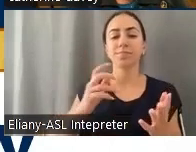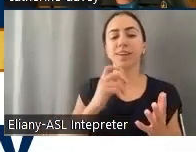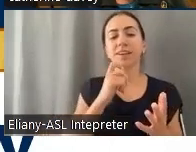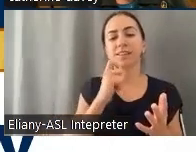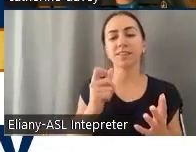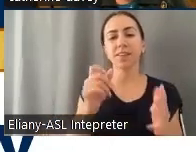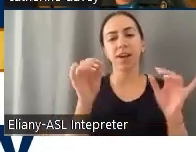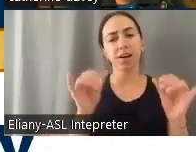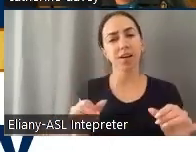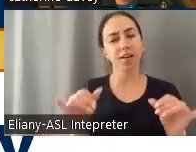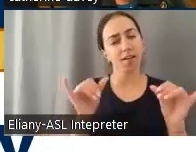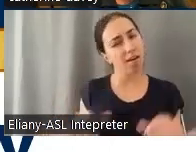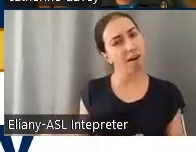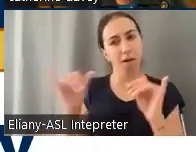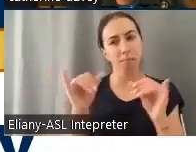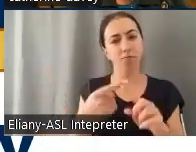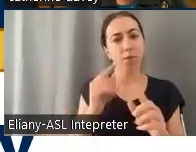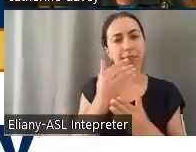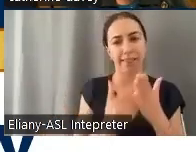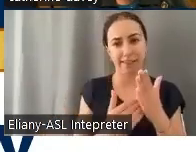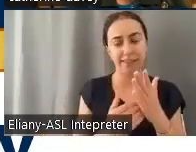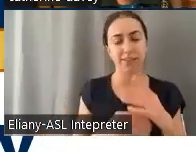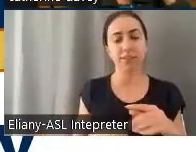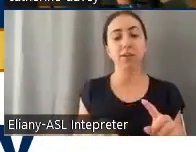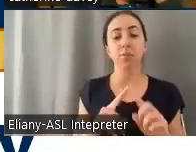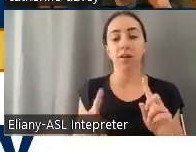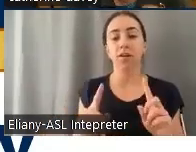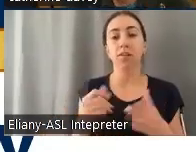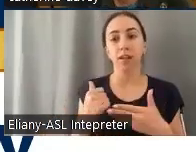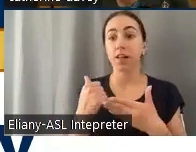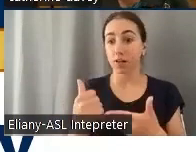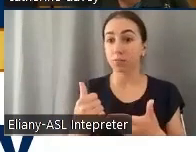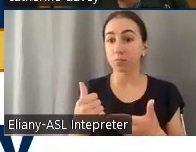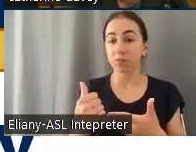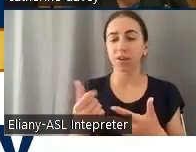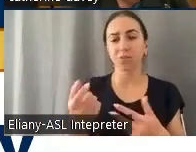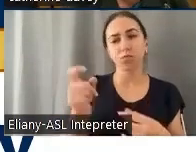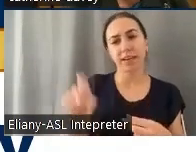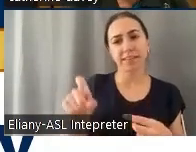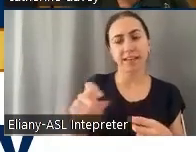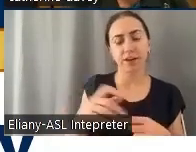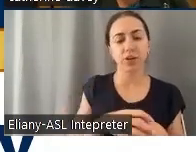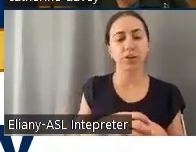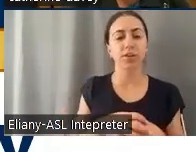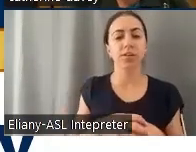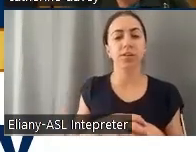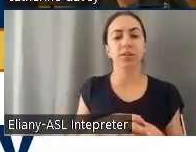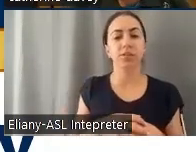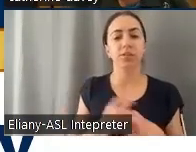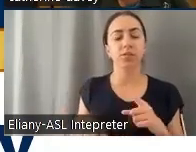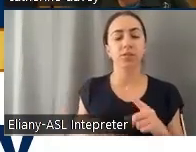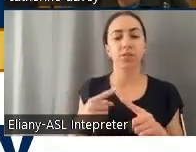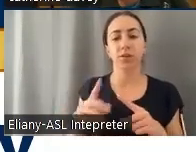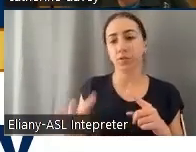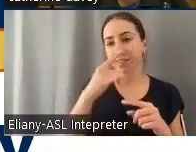habilidades vocacionales de rehabilitación o educativas. eh, es increíblemente útil y necesario